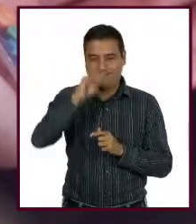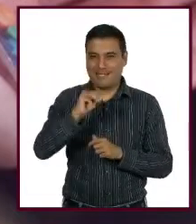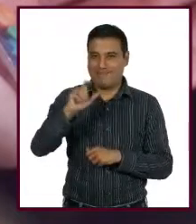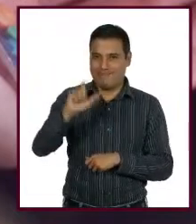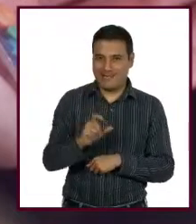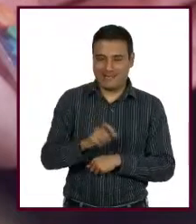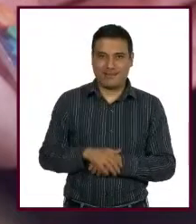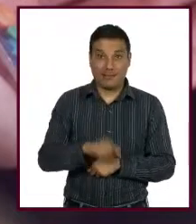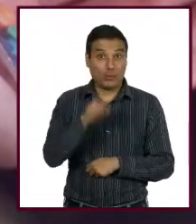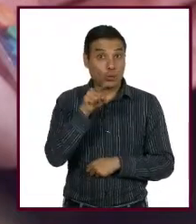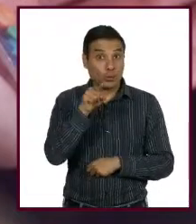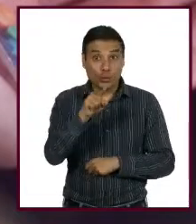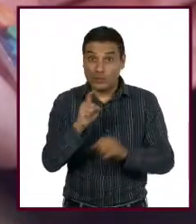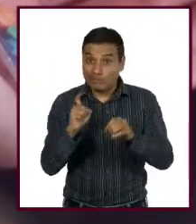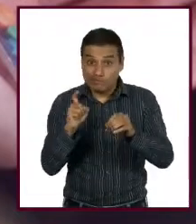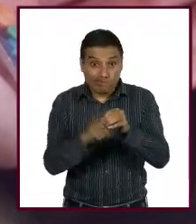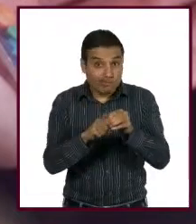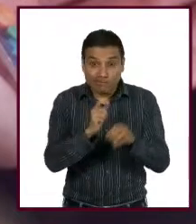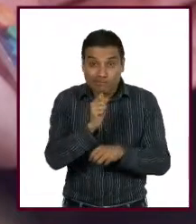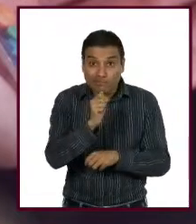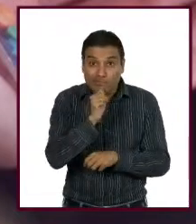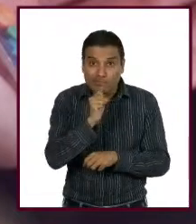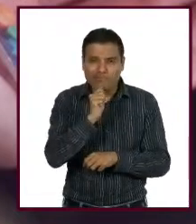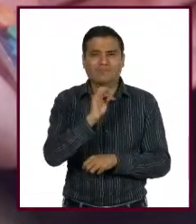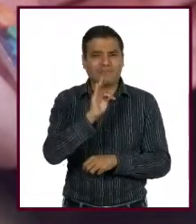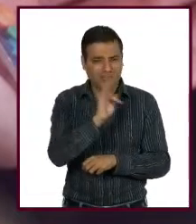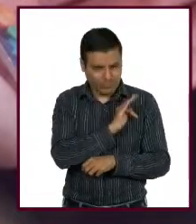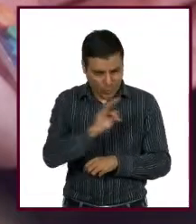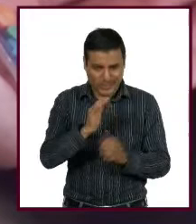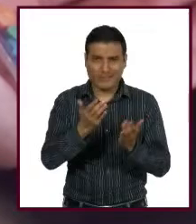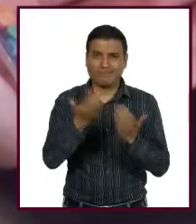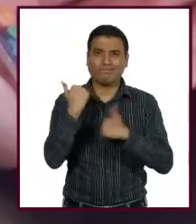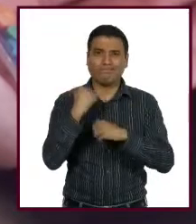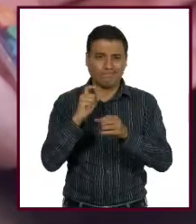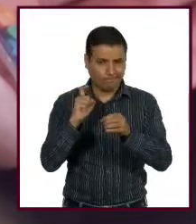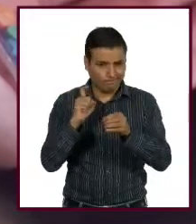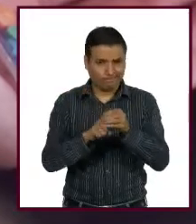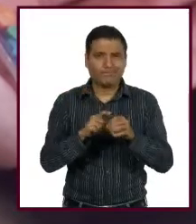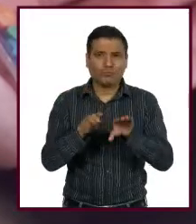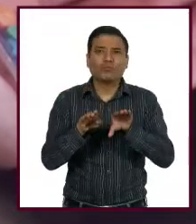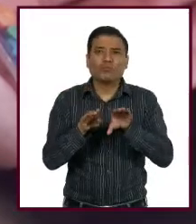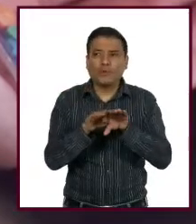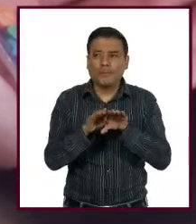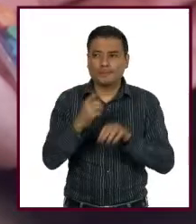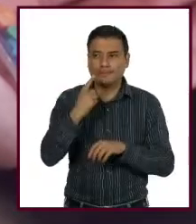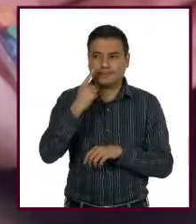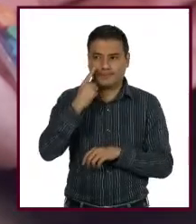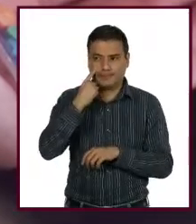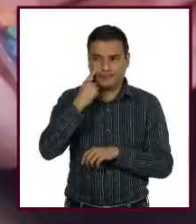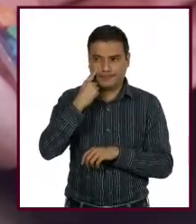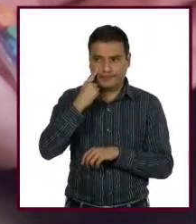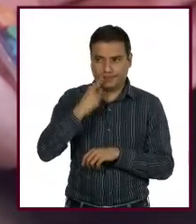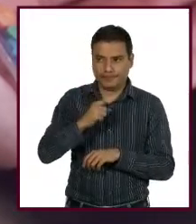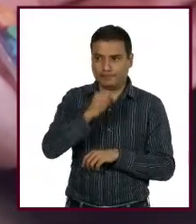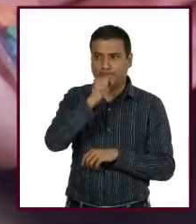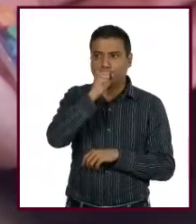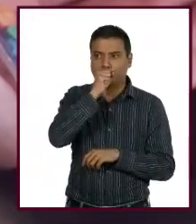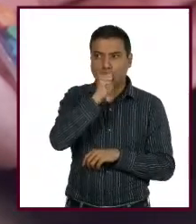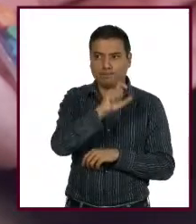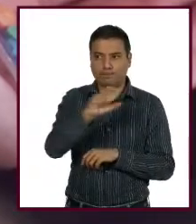no forman parte de esta comunidad, es el momento. Les invito a unirse ya a través del enlace que aparece en pantalla,